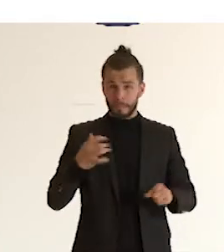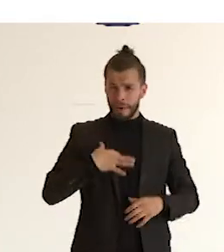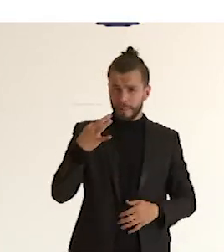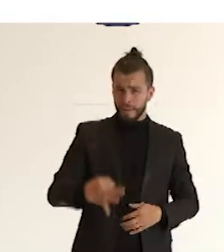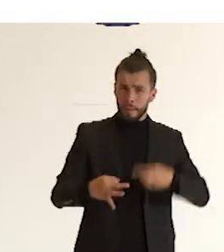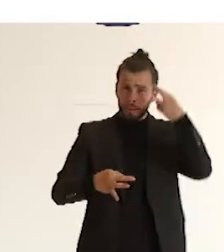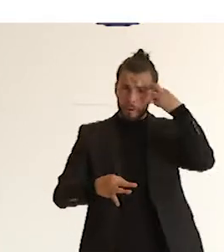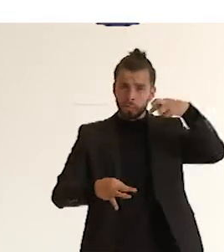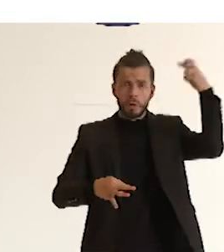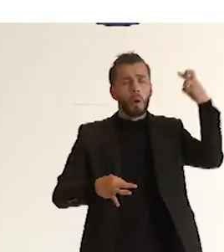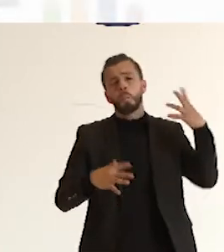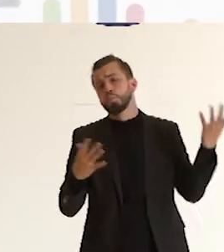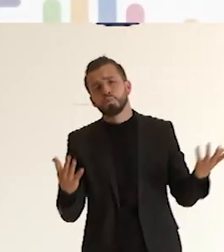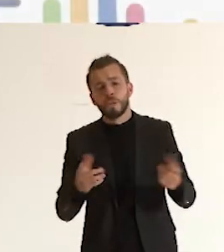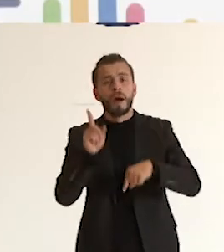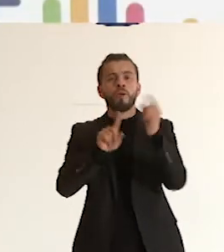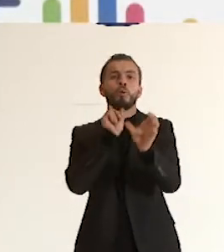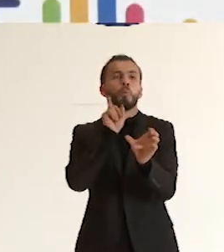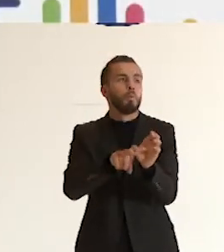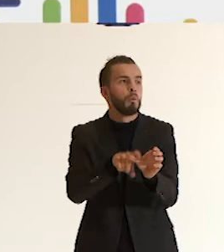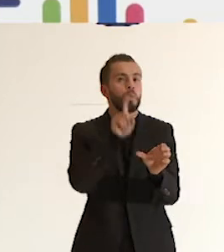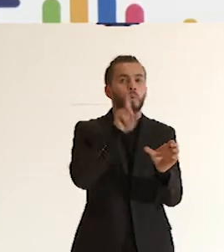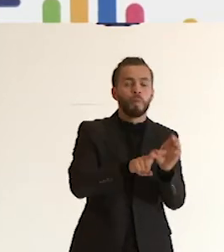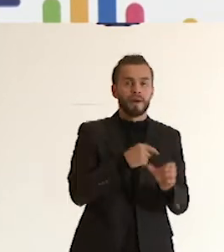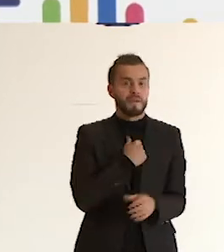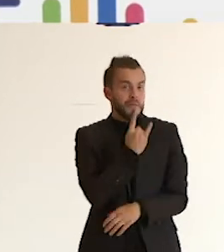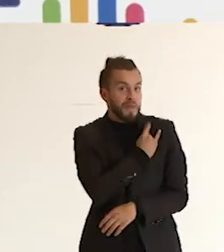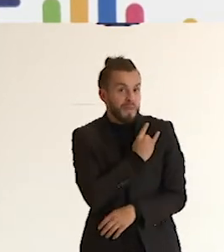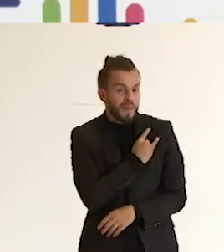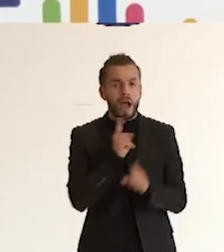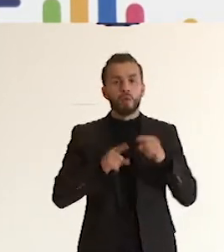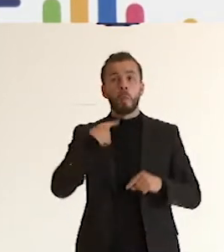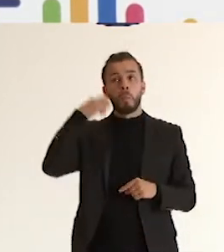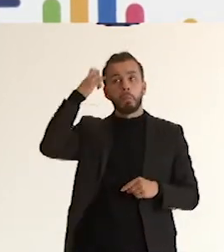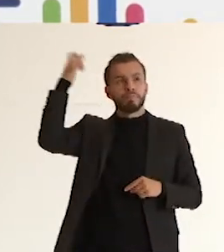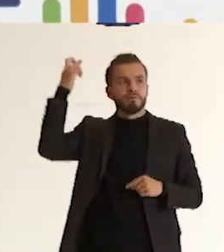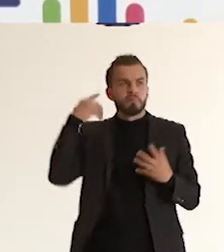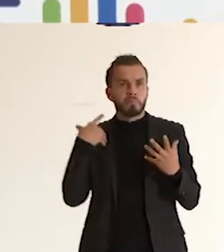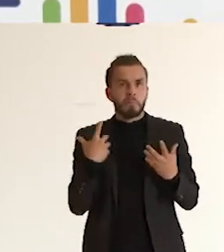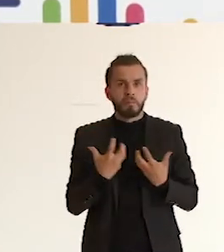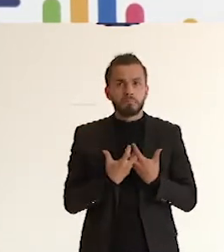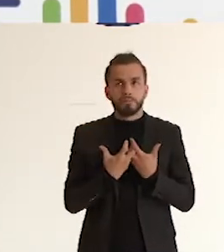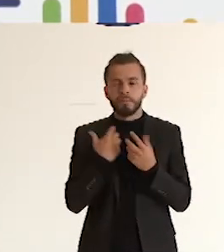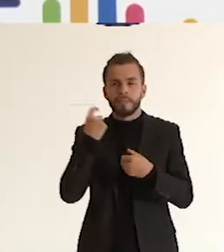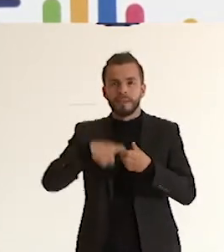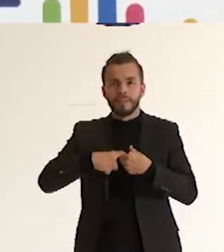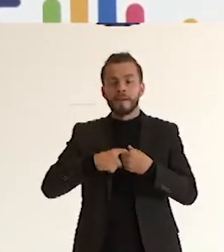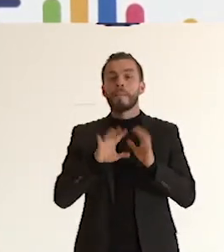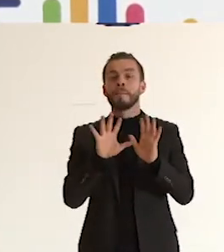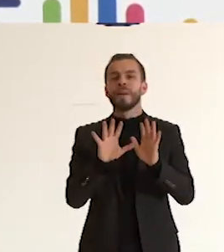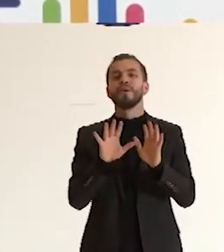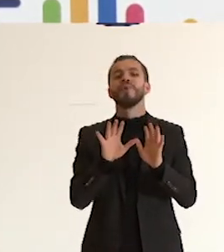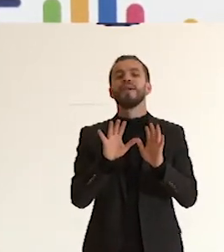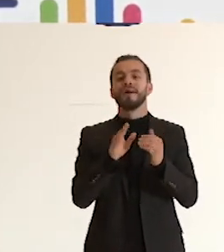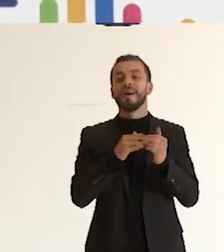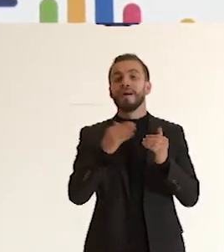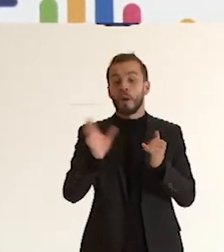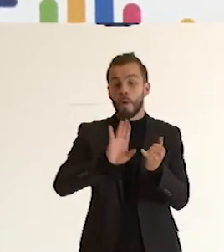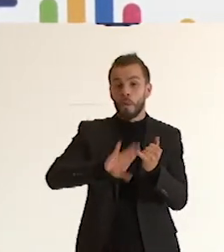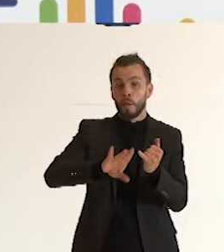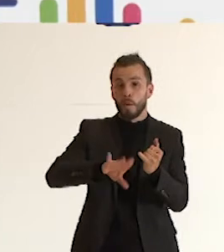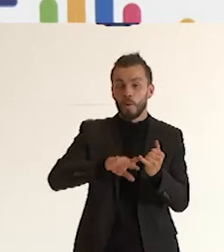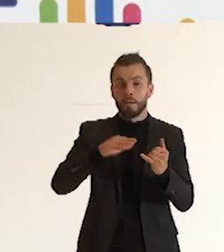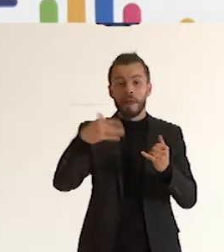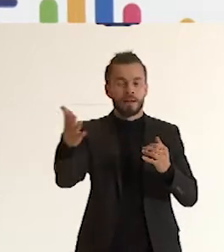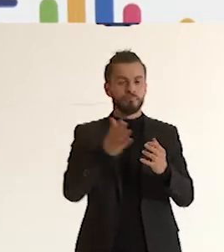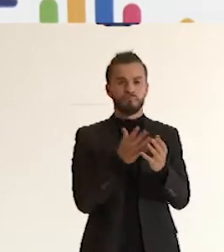cuando los estudiantes ni siquiera saben cuál es el alcance de la profesión que están estudiando en cambio si tiene mucho sentido trabajar en esos